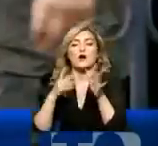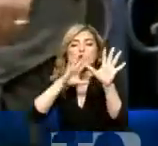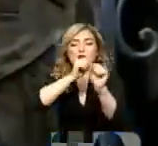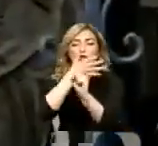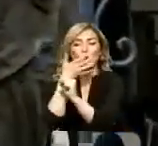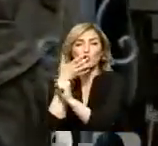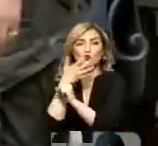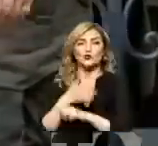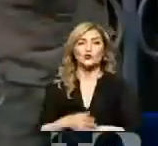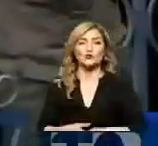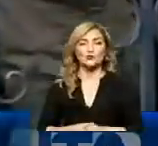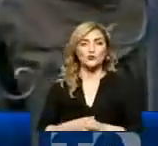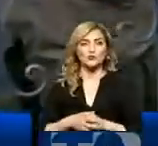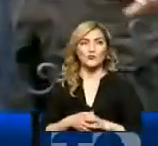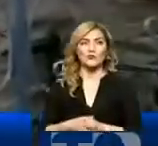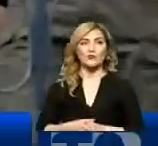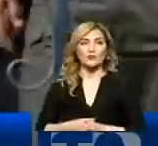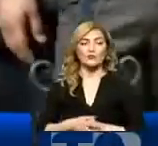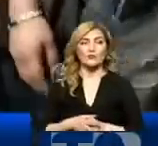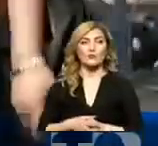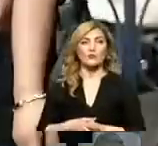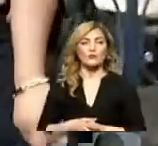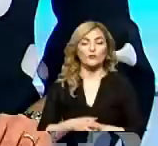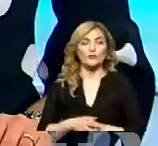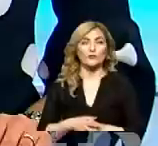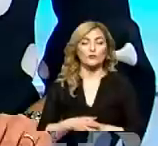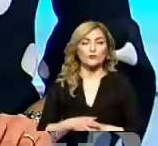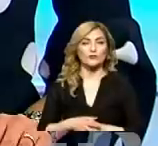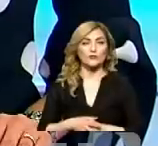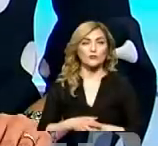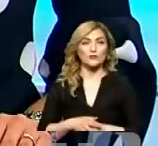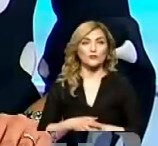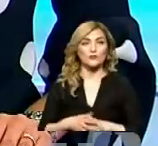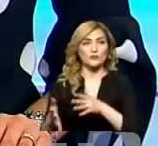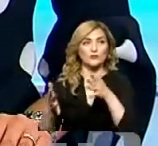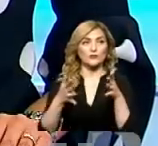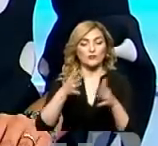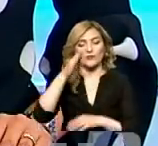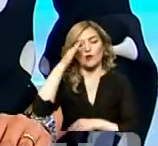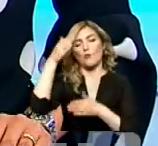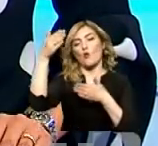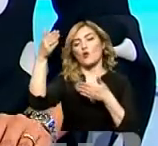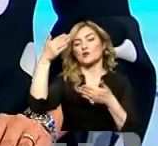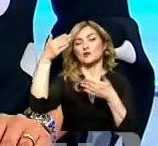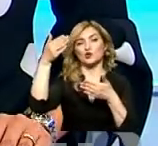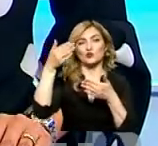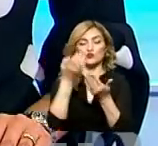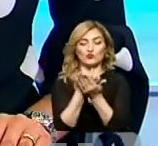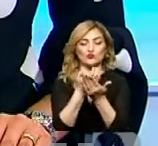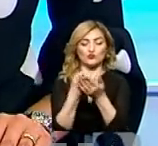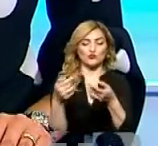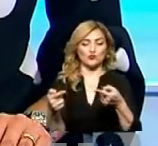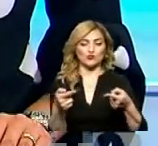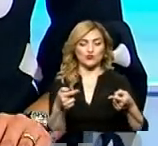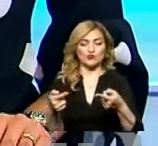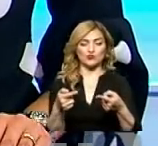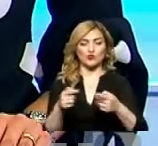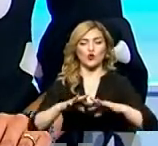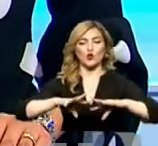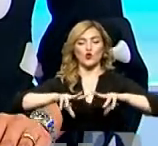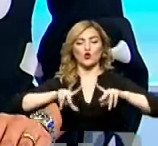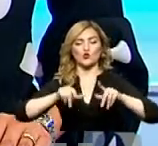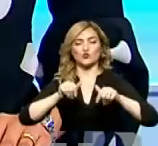Quito, Daniela Valencia, 24 horas. El poder político y económico se enfrenta a la justicia en el caso